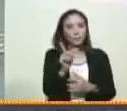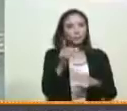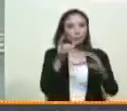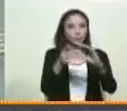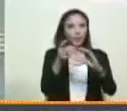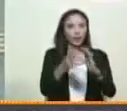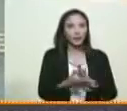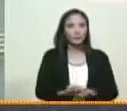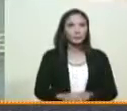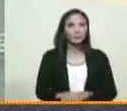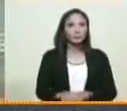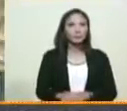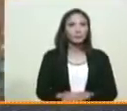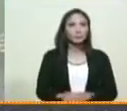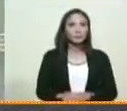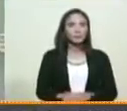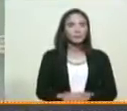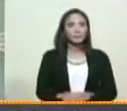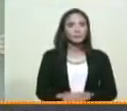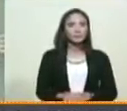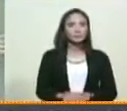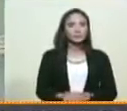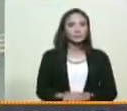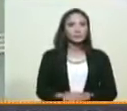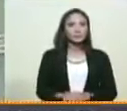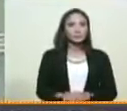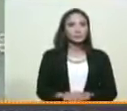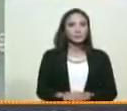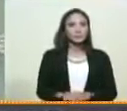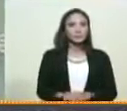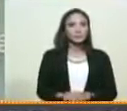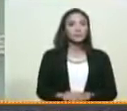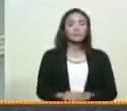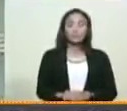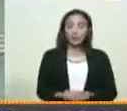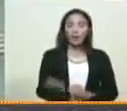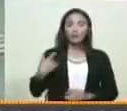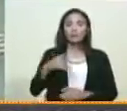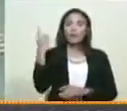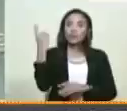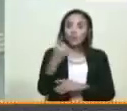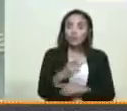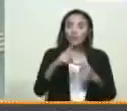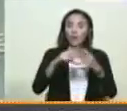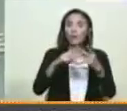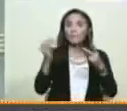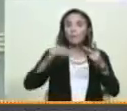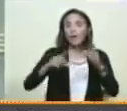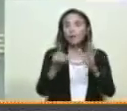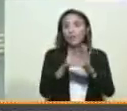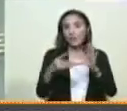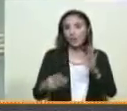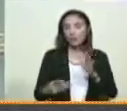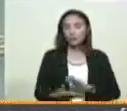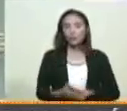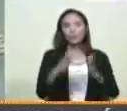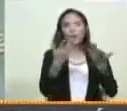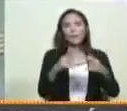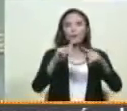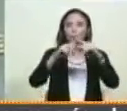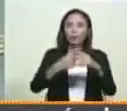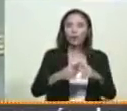de militante del PSUV, que implica deberes y derechos. Se